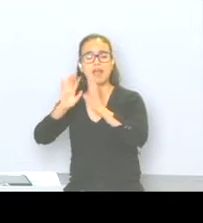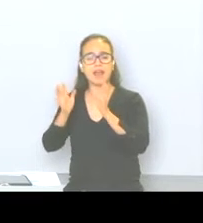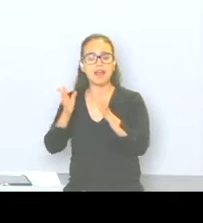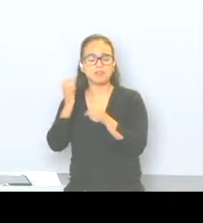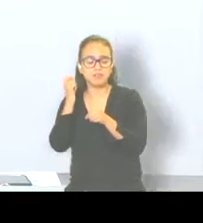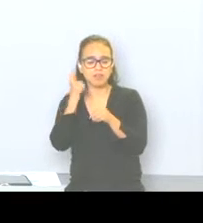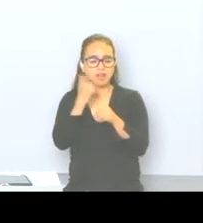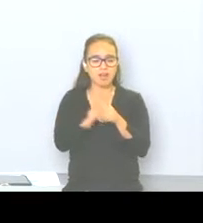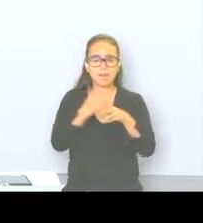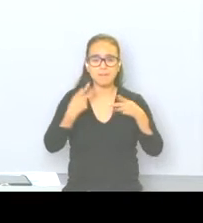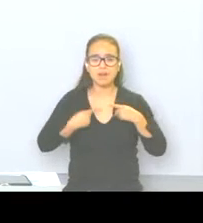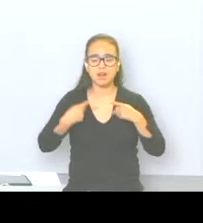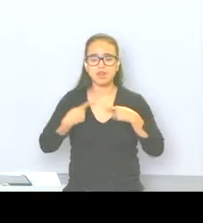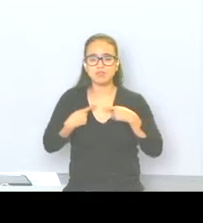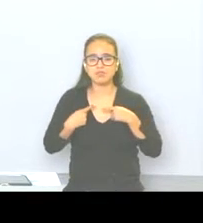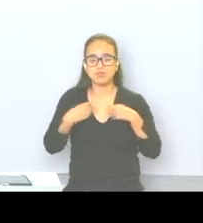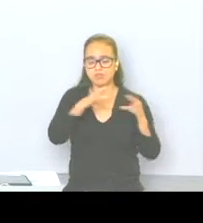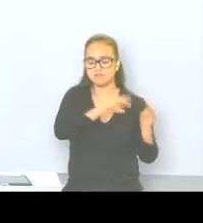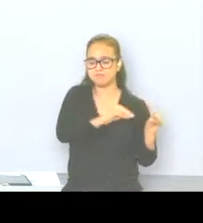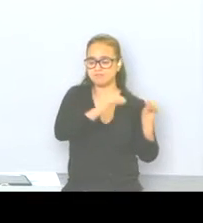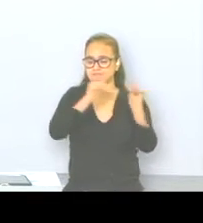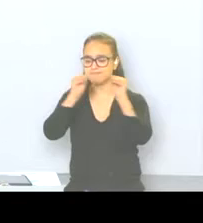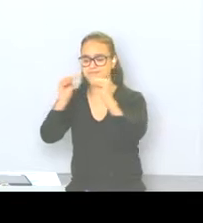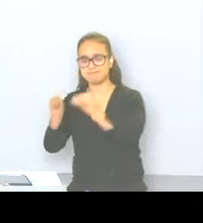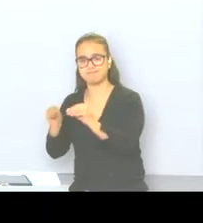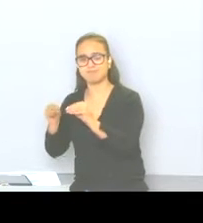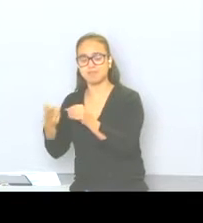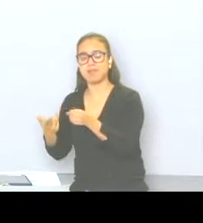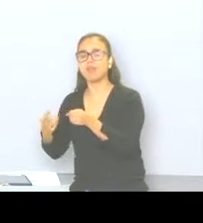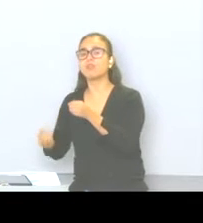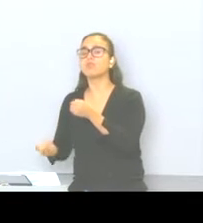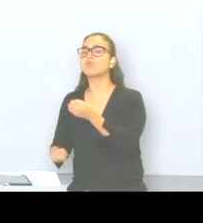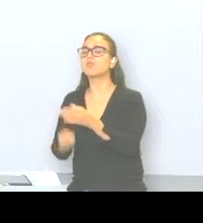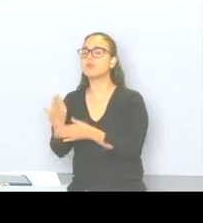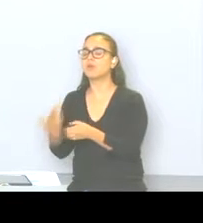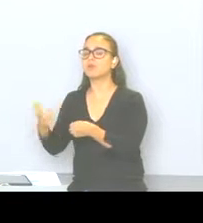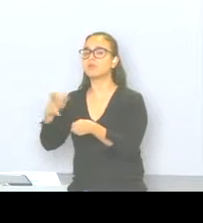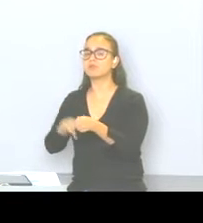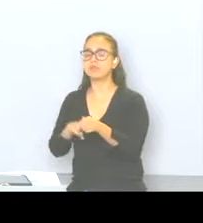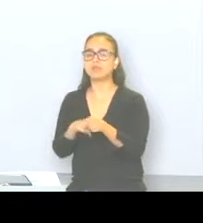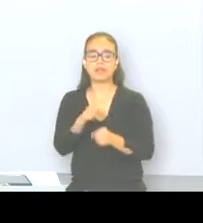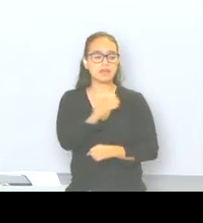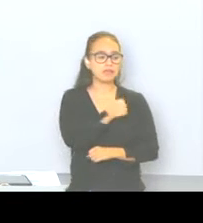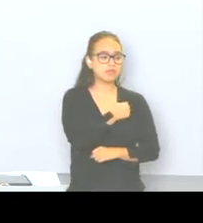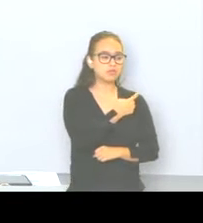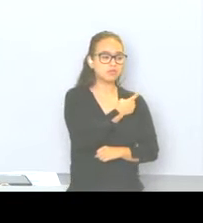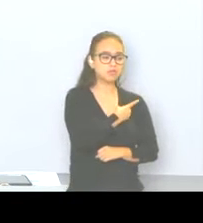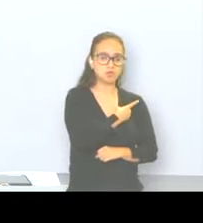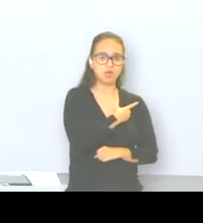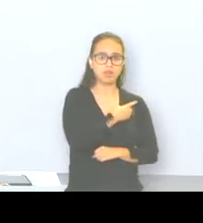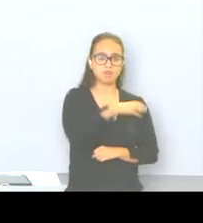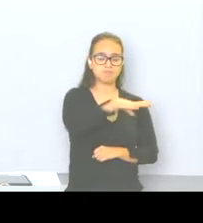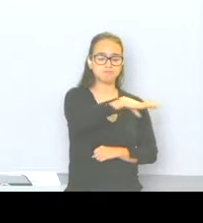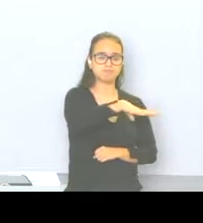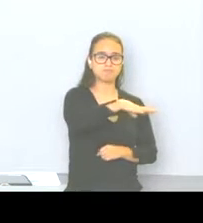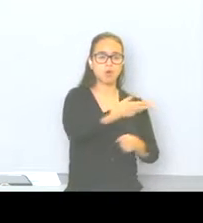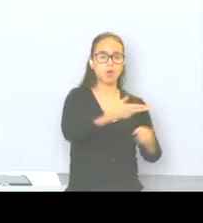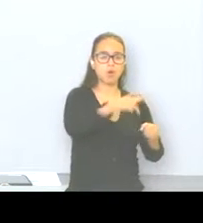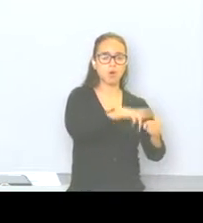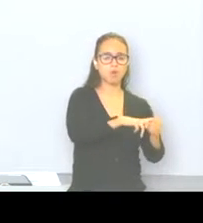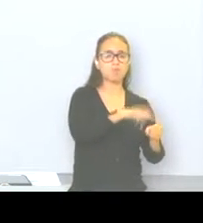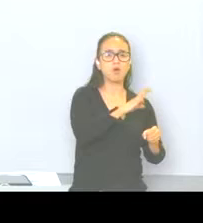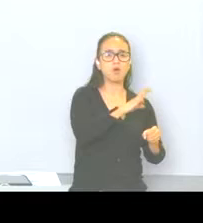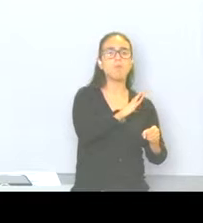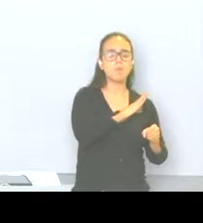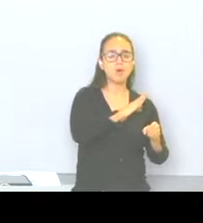que estén en este nuevo hospital central y el Hospital de Soledad puede estar recibiendo del interior del estado y poder ampliar las